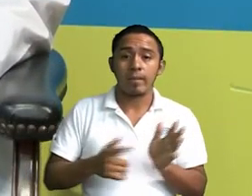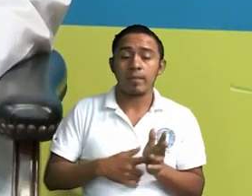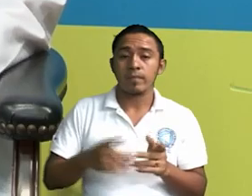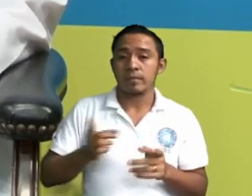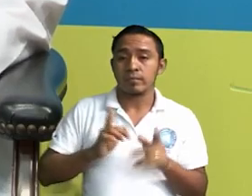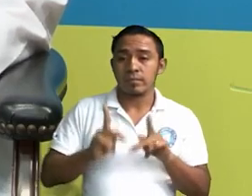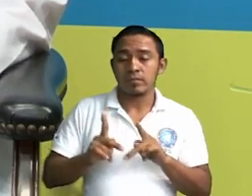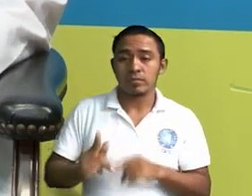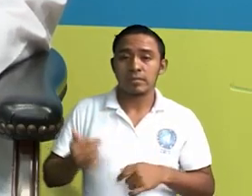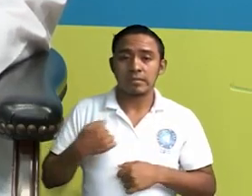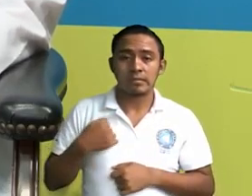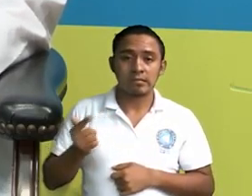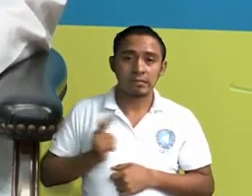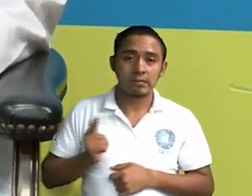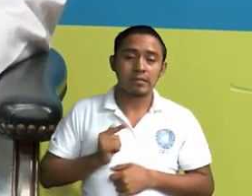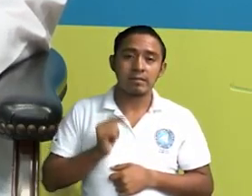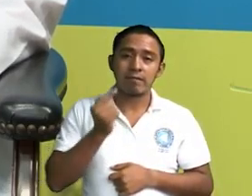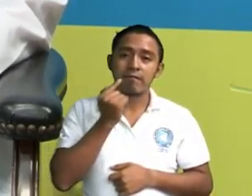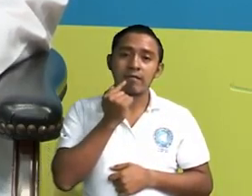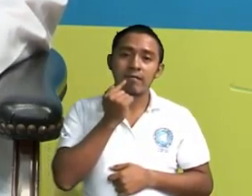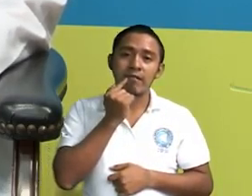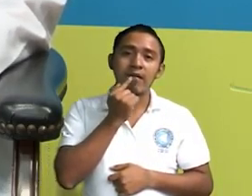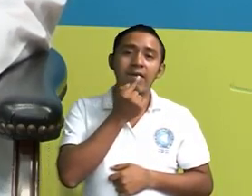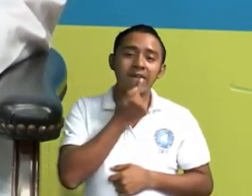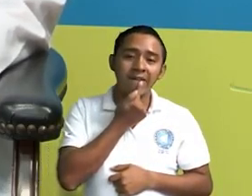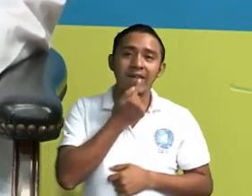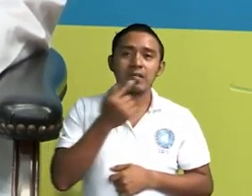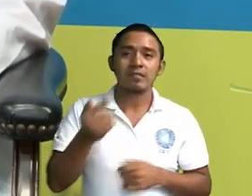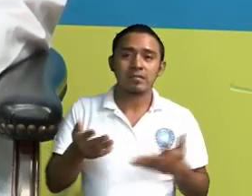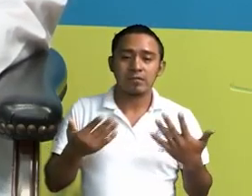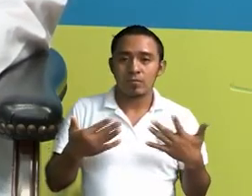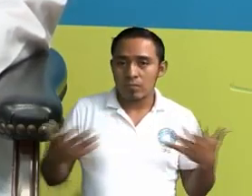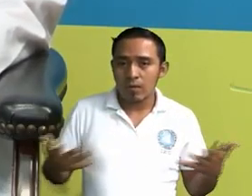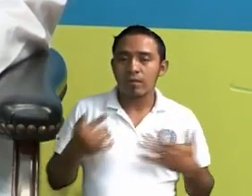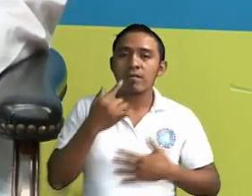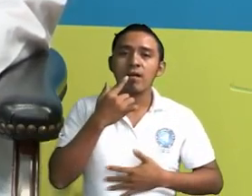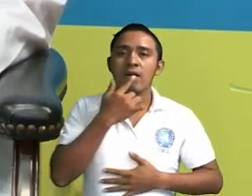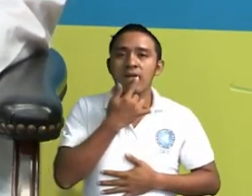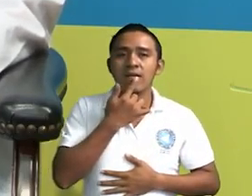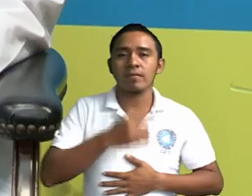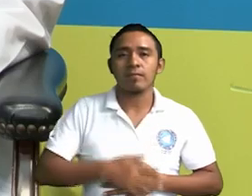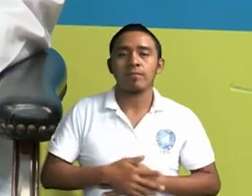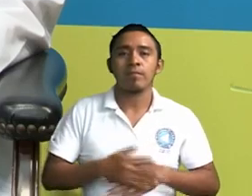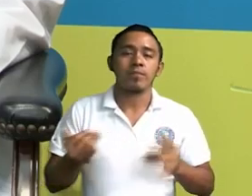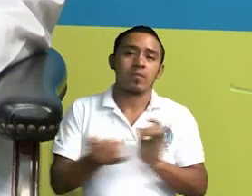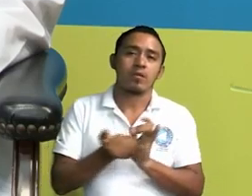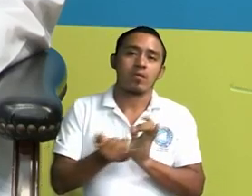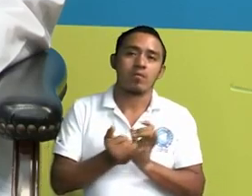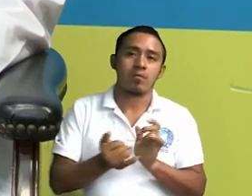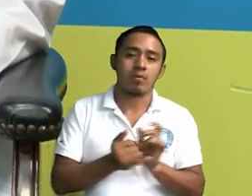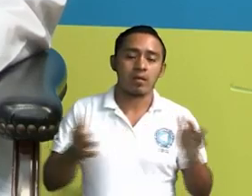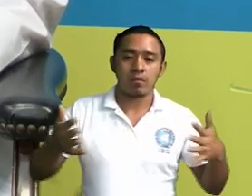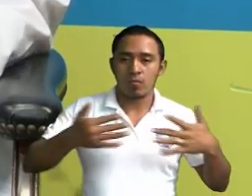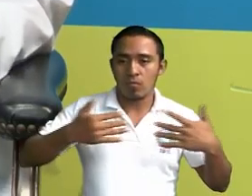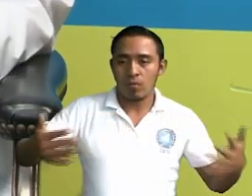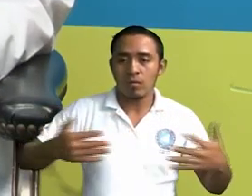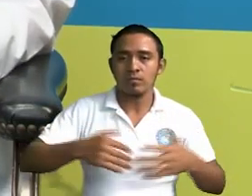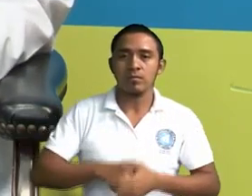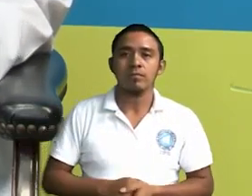va a tener una afectación y las que no lo tengan también pues porque hay diferentes patologías que afectan